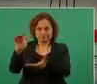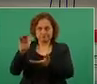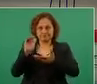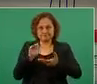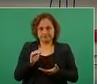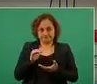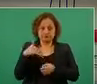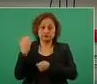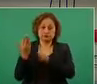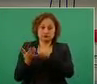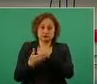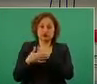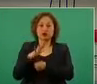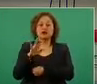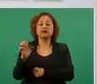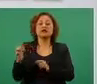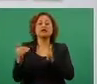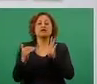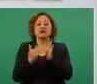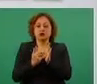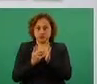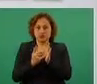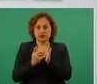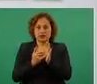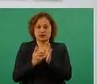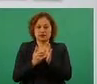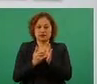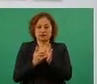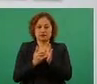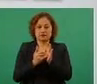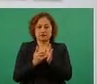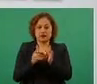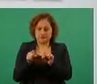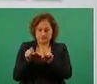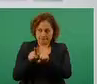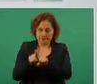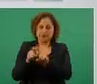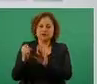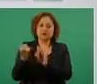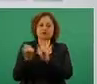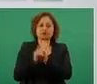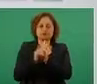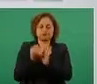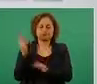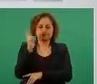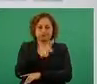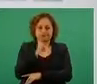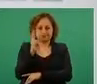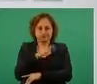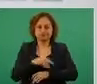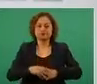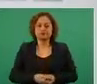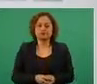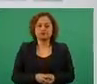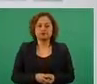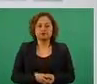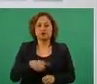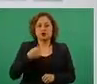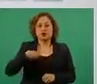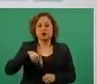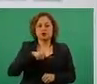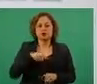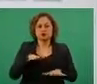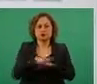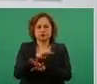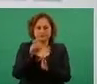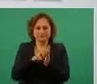nuevas dosis de primera oportunidad de esta misma vacuna Sputnik V. Hemos removido del calendario porque